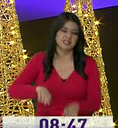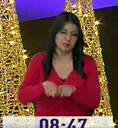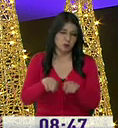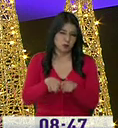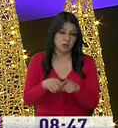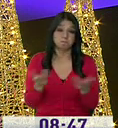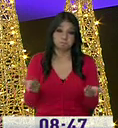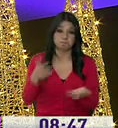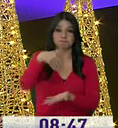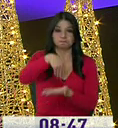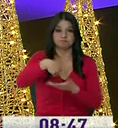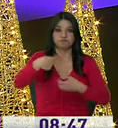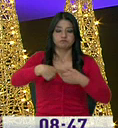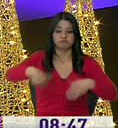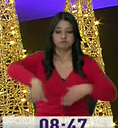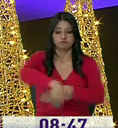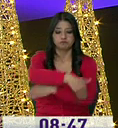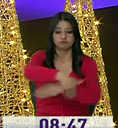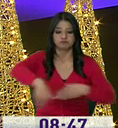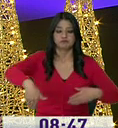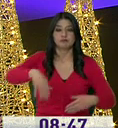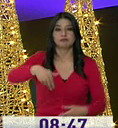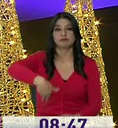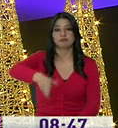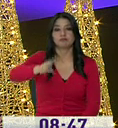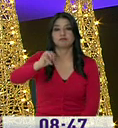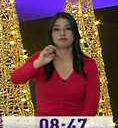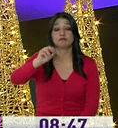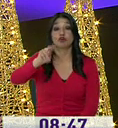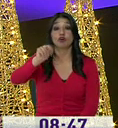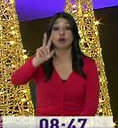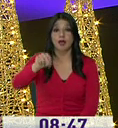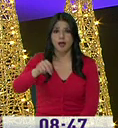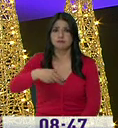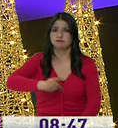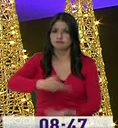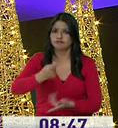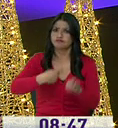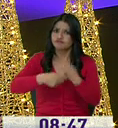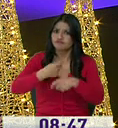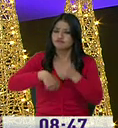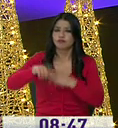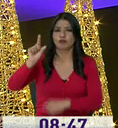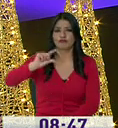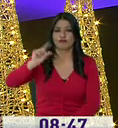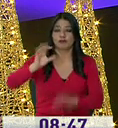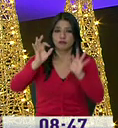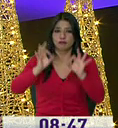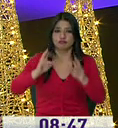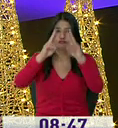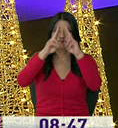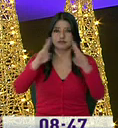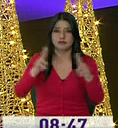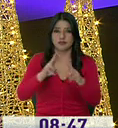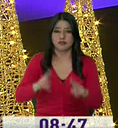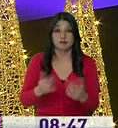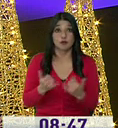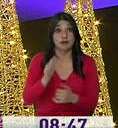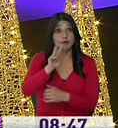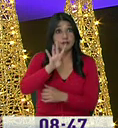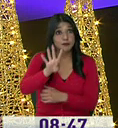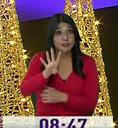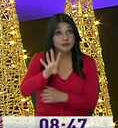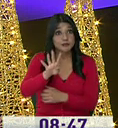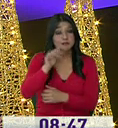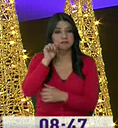dónde queda, Simón Bolívar y Morán Valverde. Va a hablar de las ofertas que se mantiene en la época de Navidad. Ahora estamos 24.